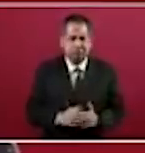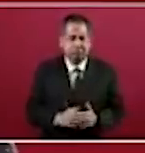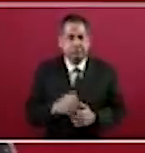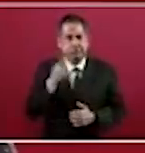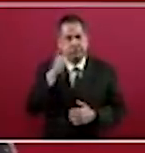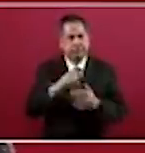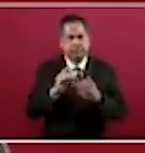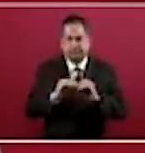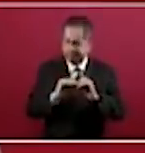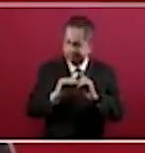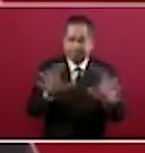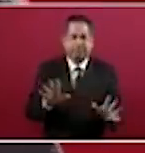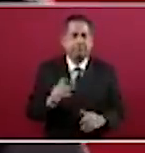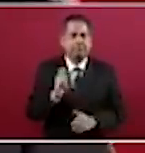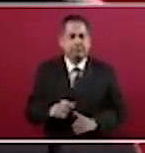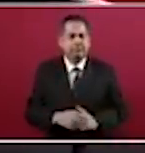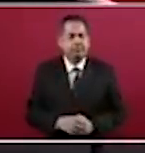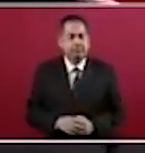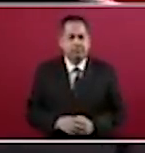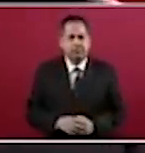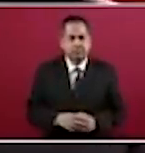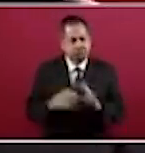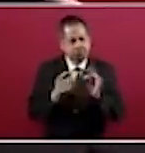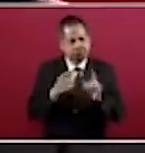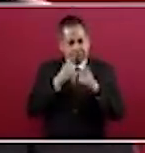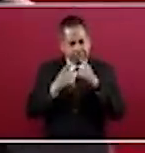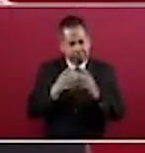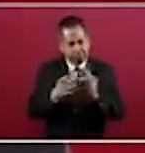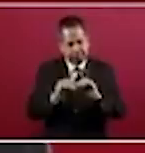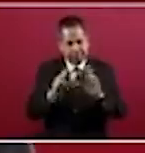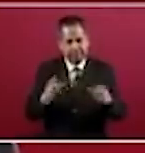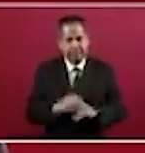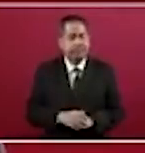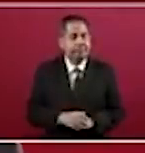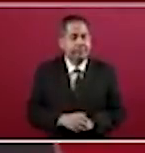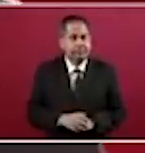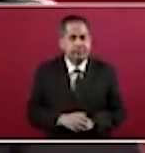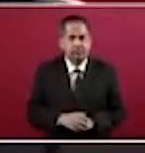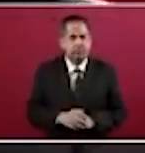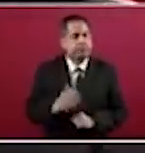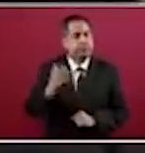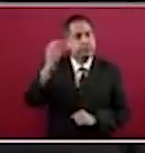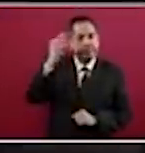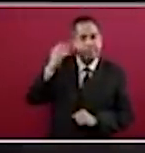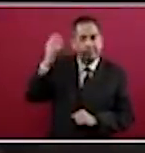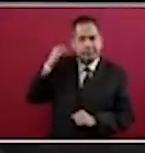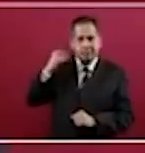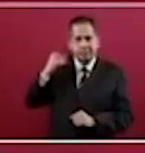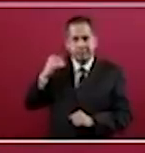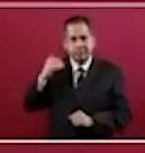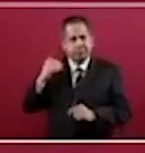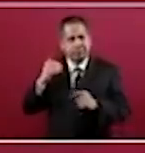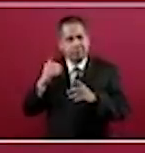Para decirlo con claridad, de manera coloquial, lo que se llevó a cabo fue un